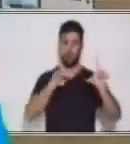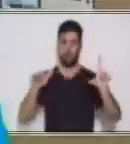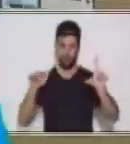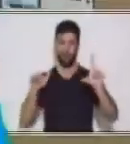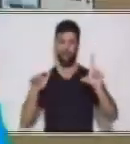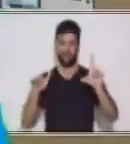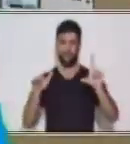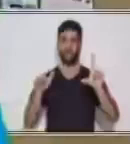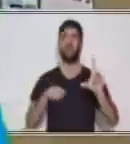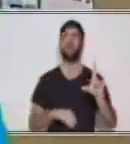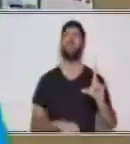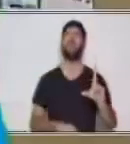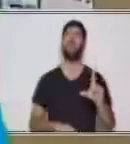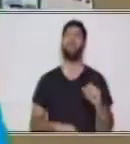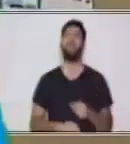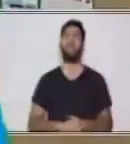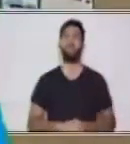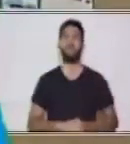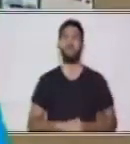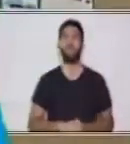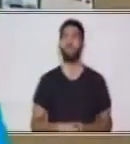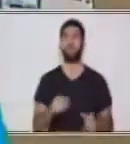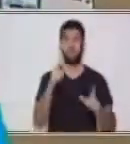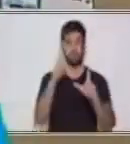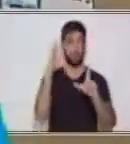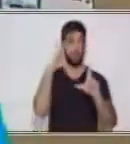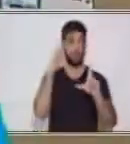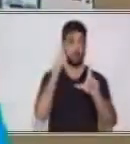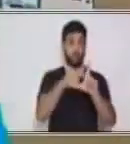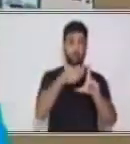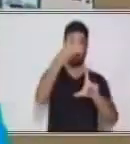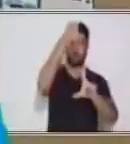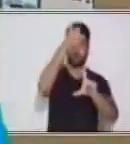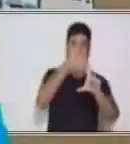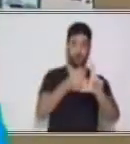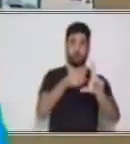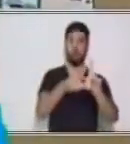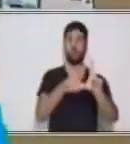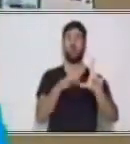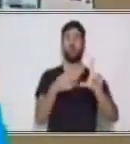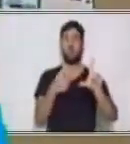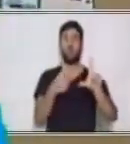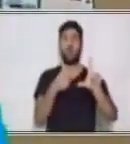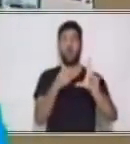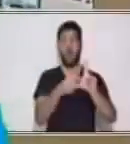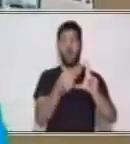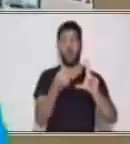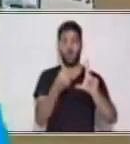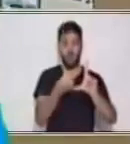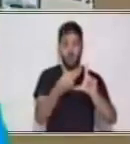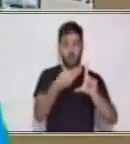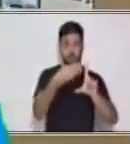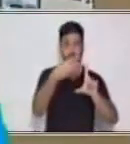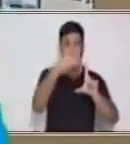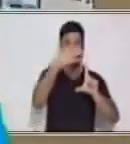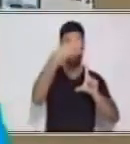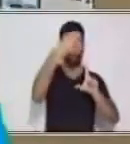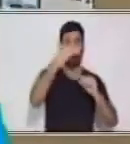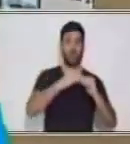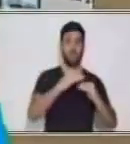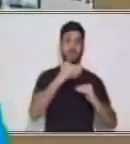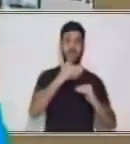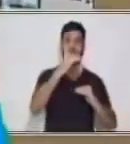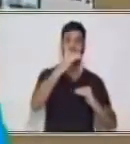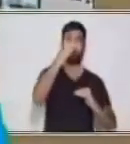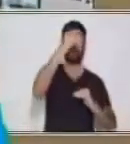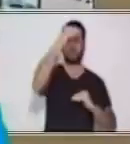el eje horizontal. En el eje vertical están las gradaciones, que son cada uno de los espacios que